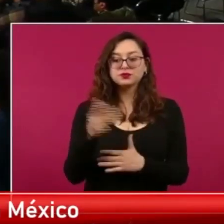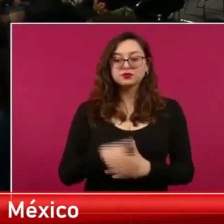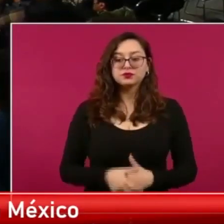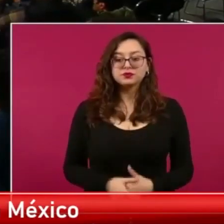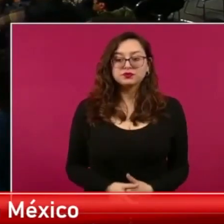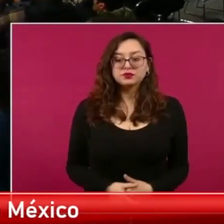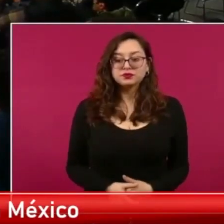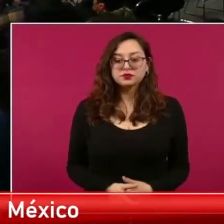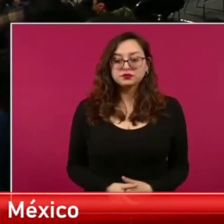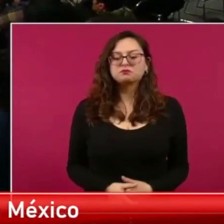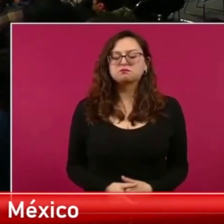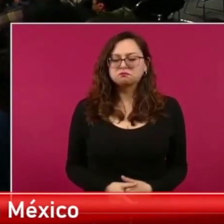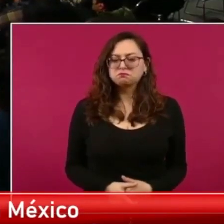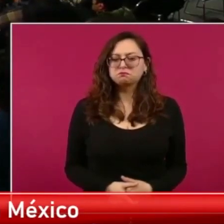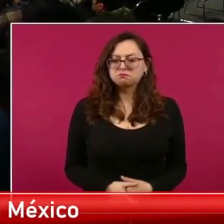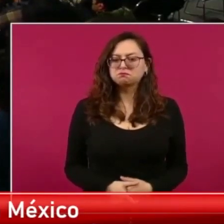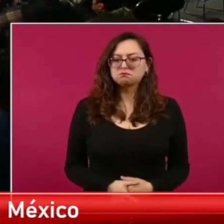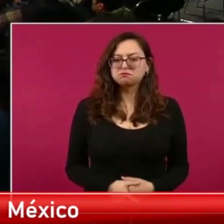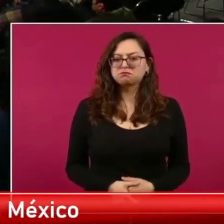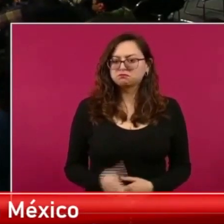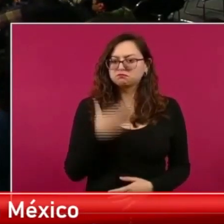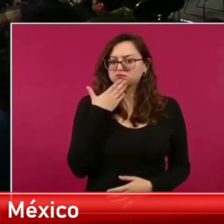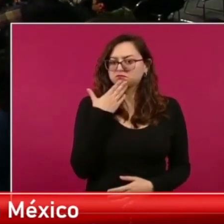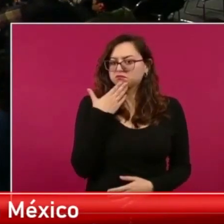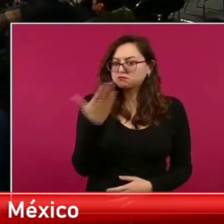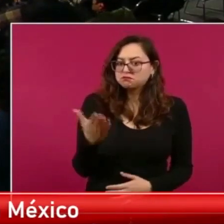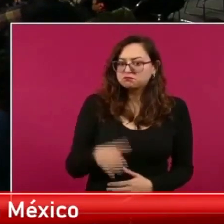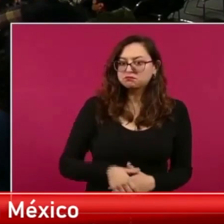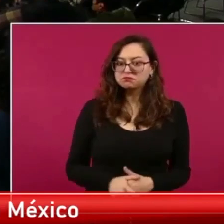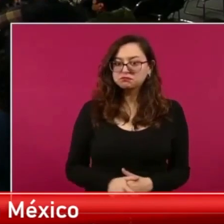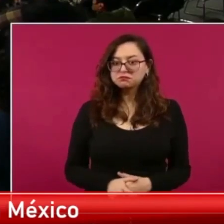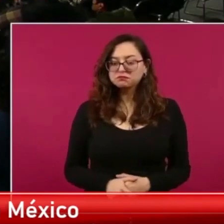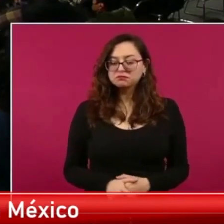está bien, están en su derecho